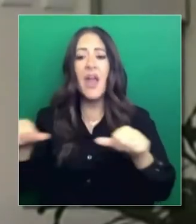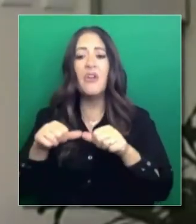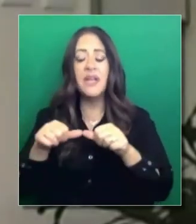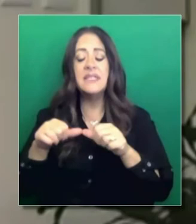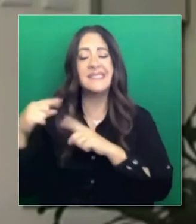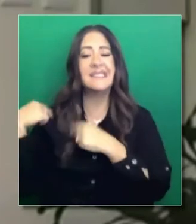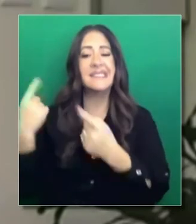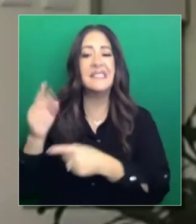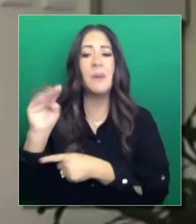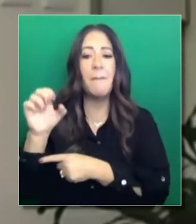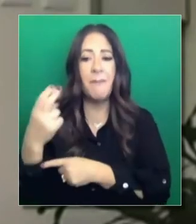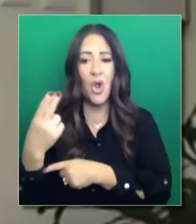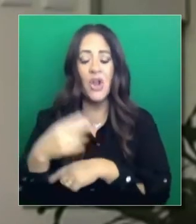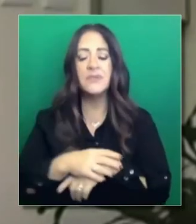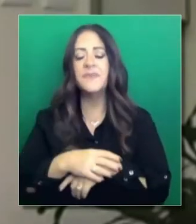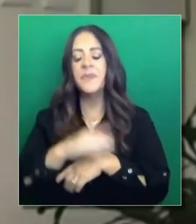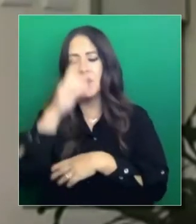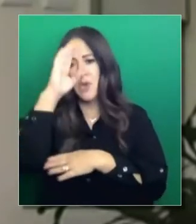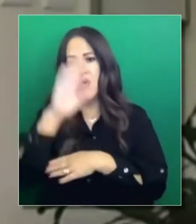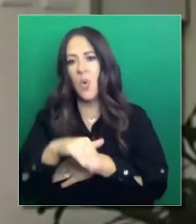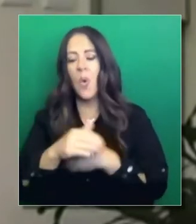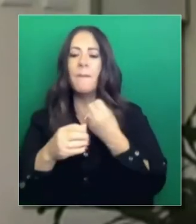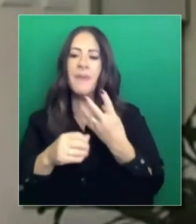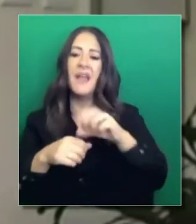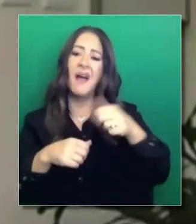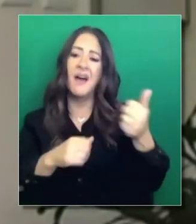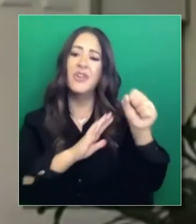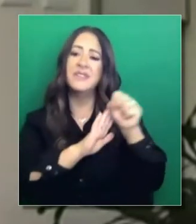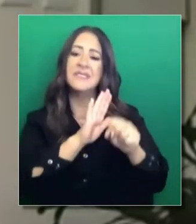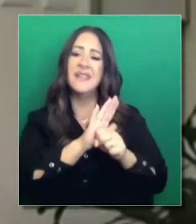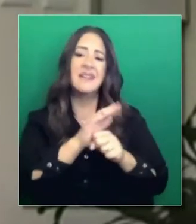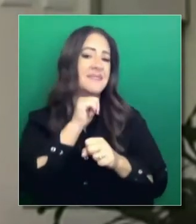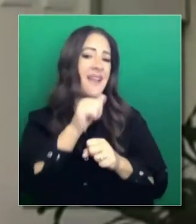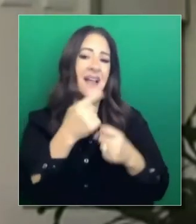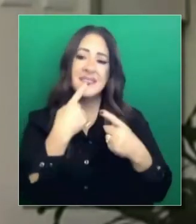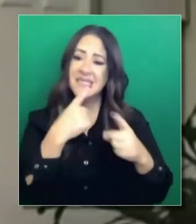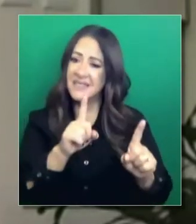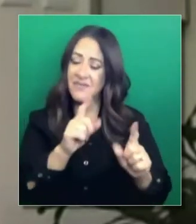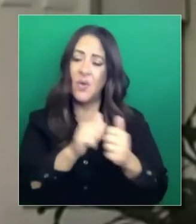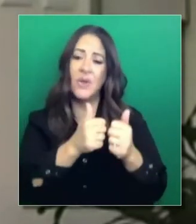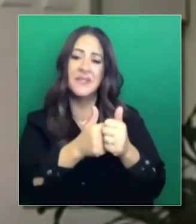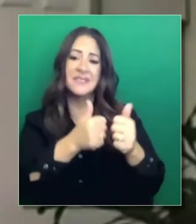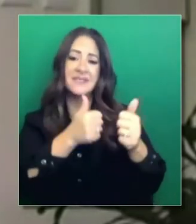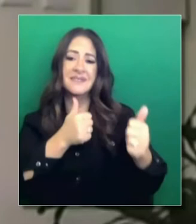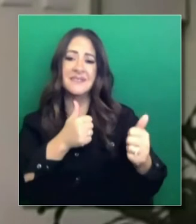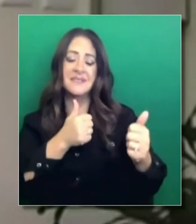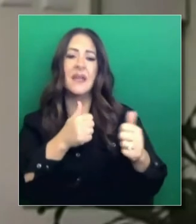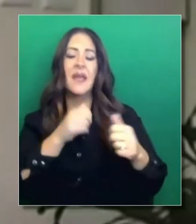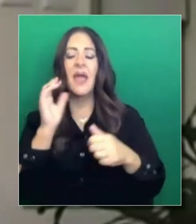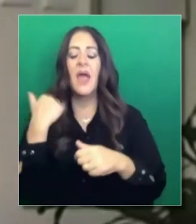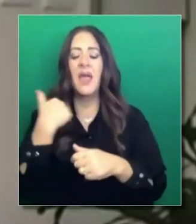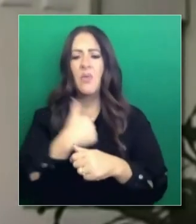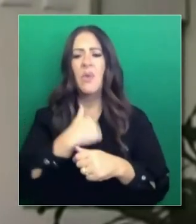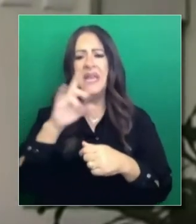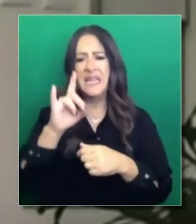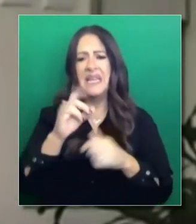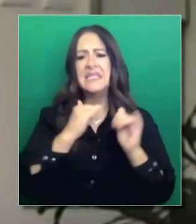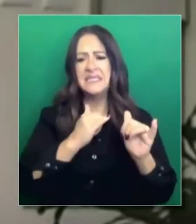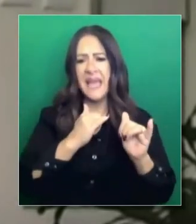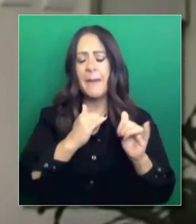tema desde marzo. Hemos insistido, como no lo hicieron muchos estados, desde un principio,